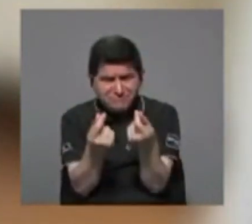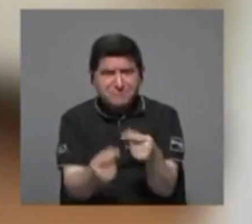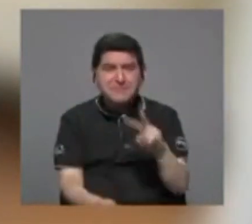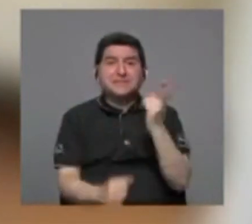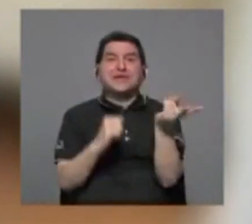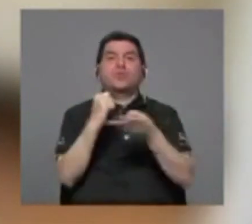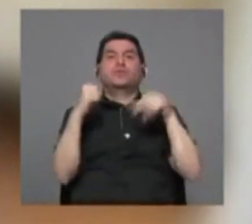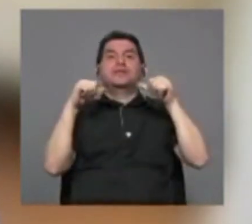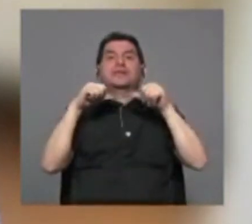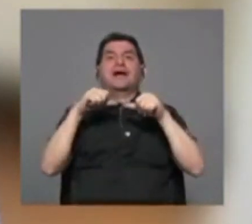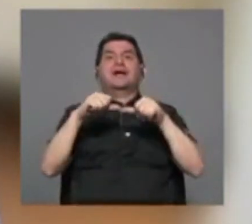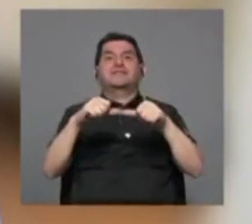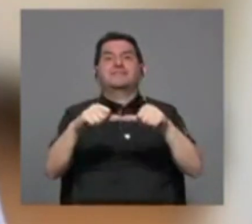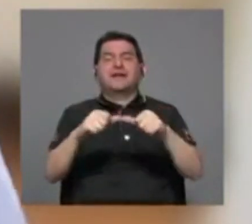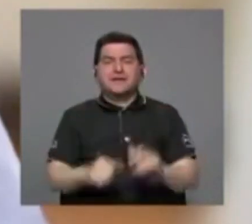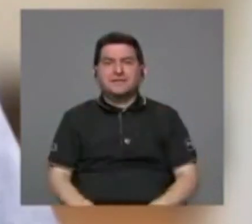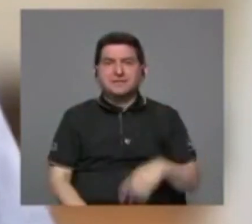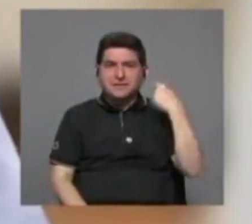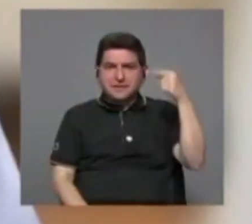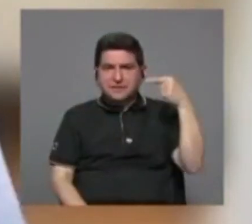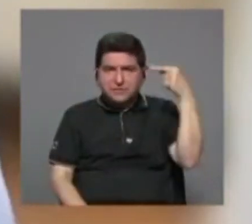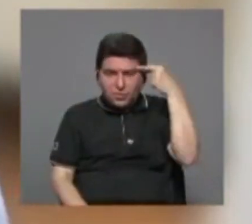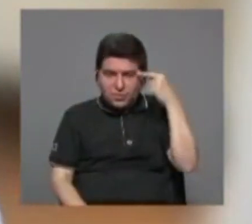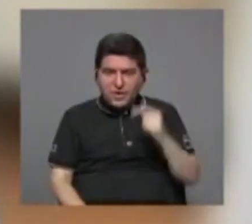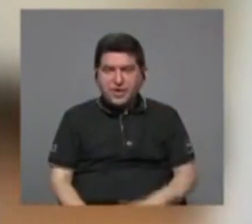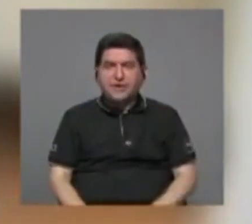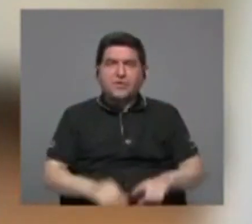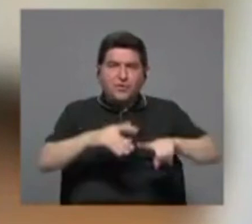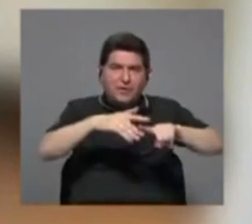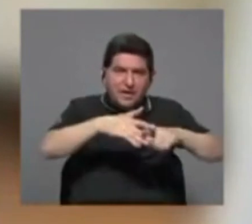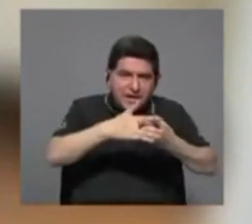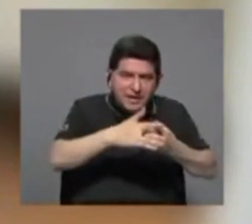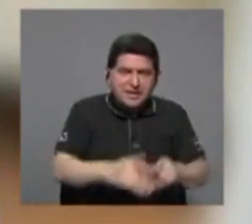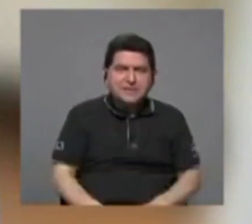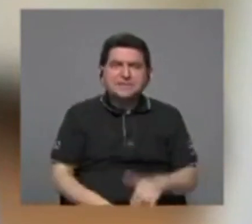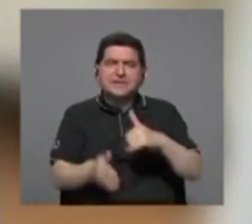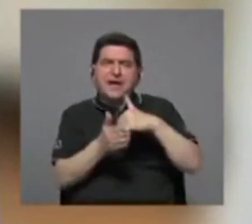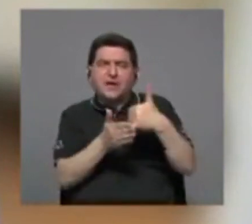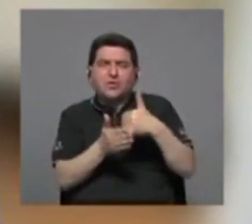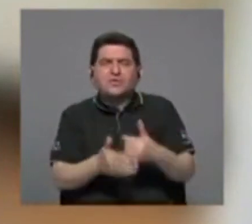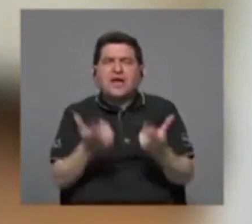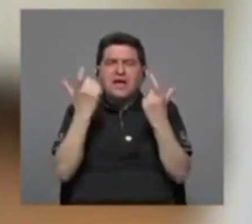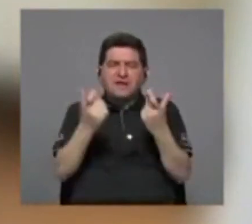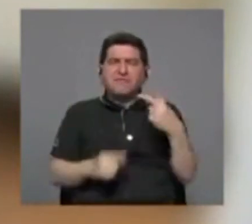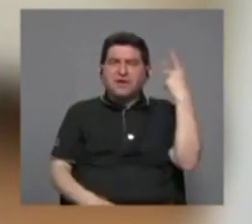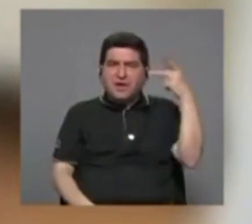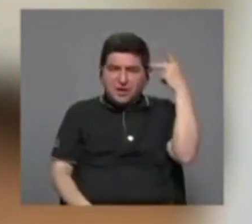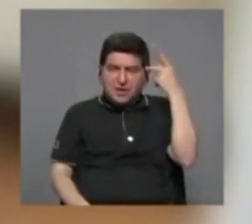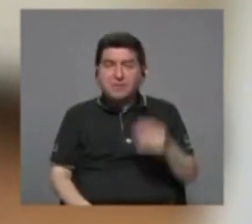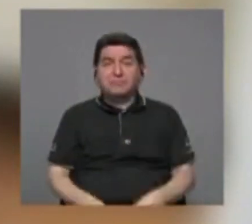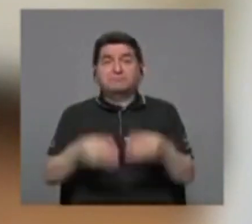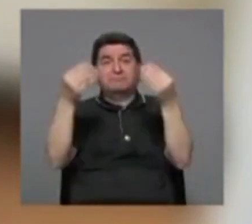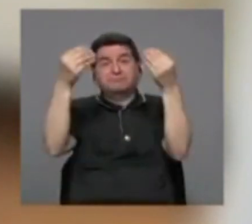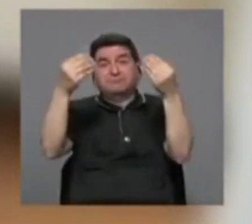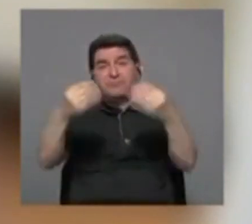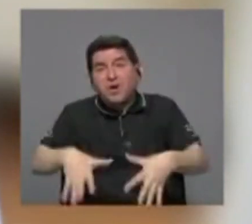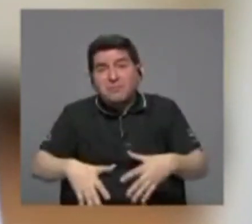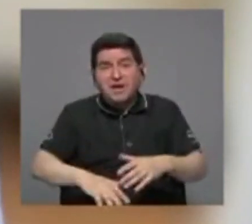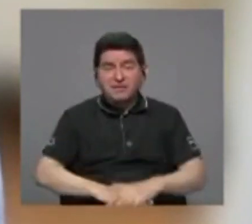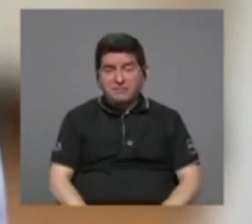vez consecutiva, una administración que va a emerger de las urnas con un débil capital político lo pierda